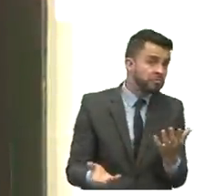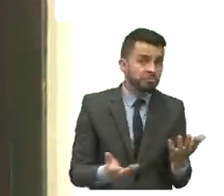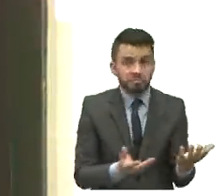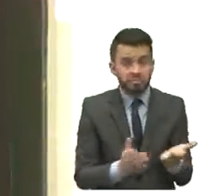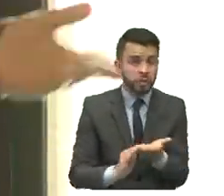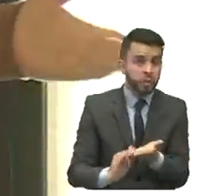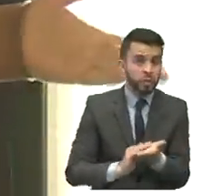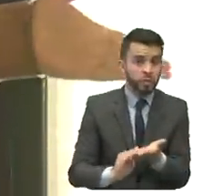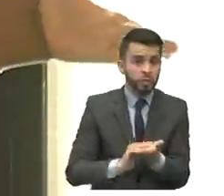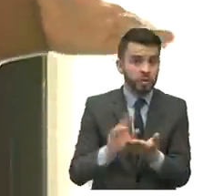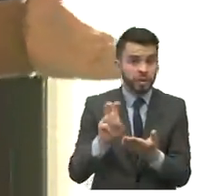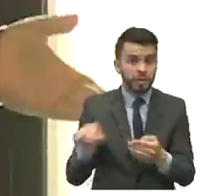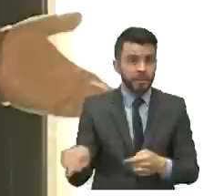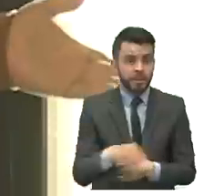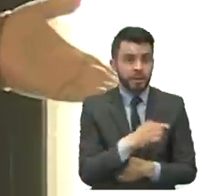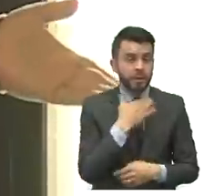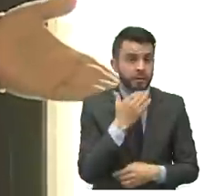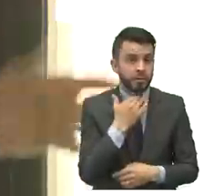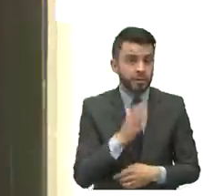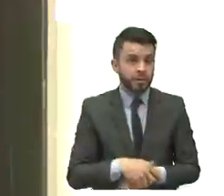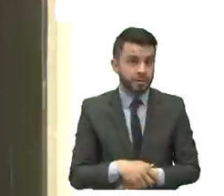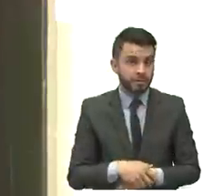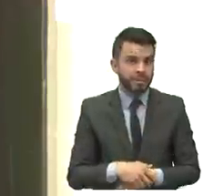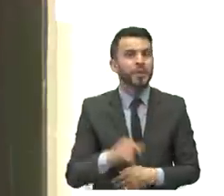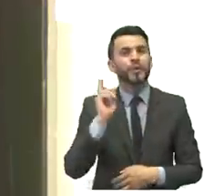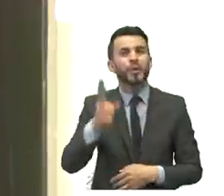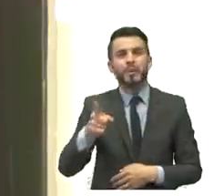para la carrera séptima? Que pues también corresponde